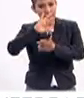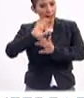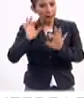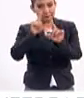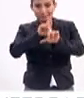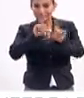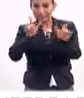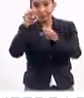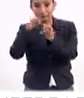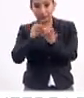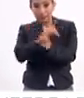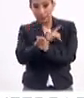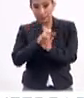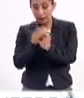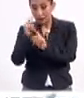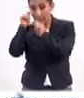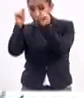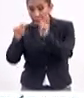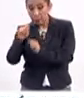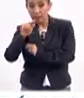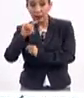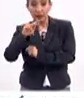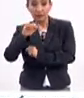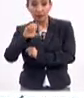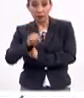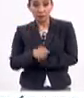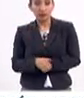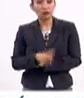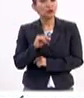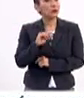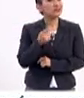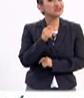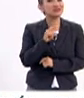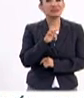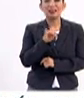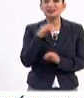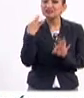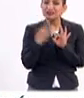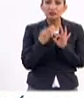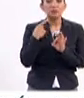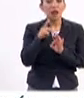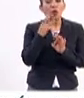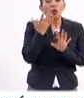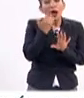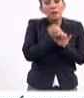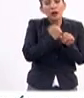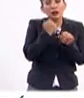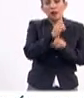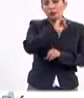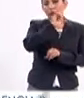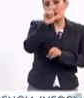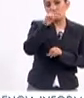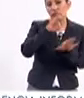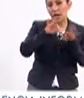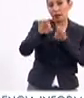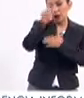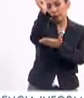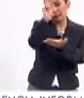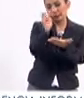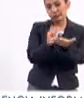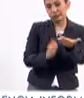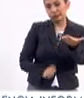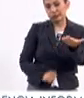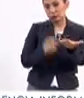forma, ¿se tiene que hacer todavía una tesis? No es una tesis propiamente, pero sí es una práctica profesional y un trabajo